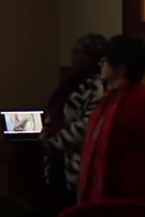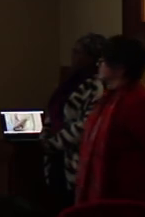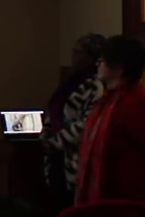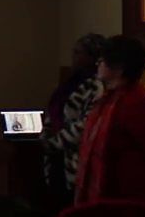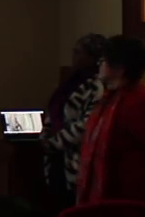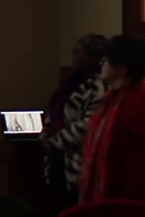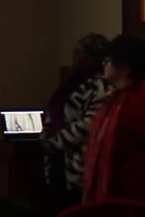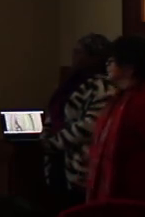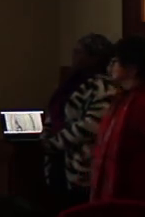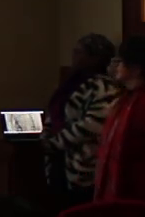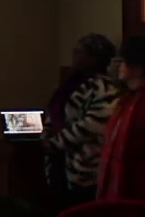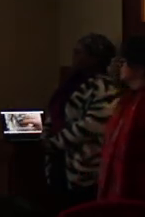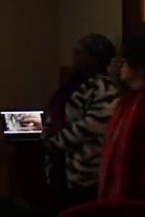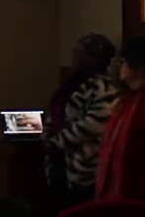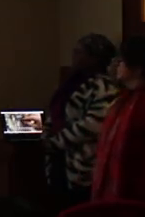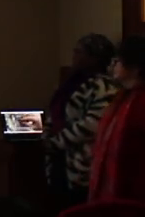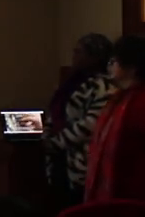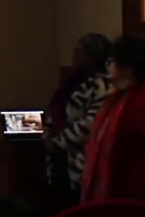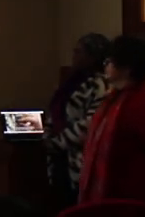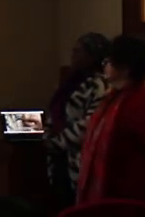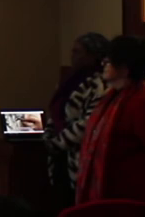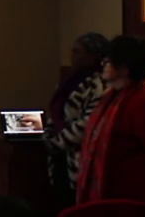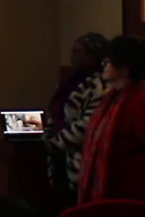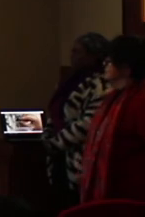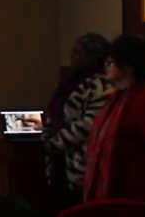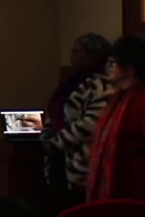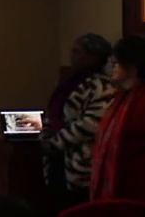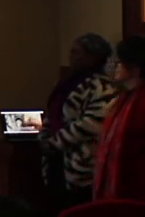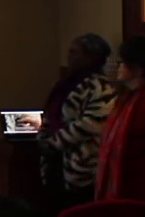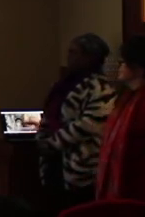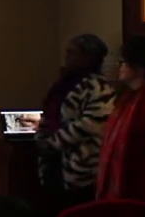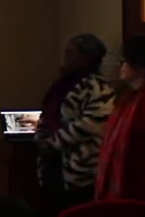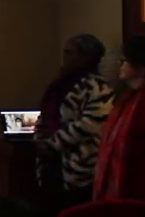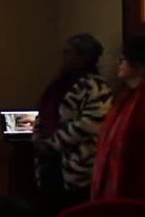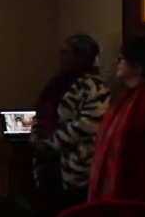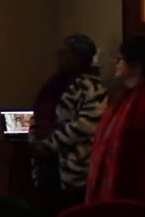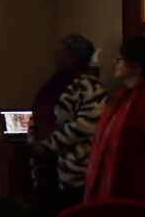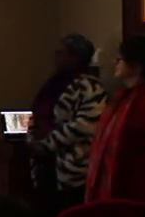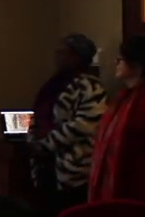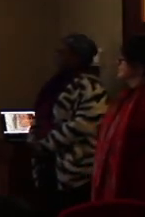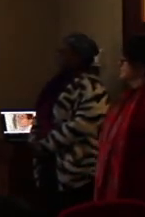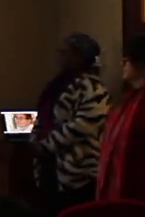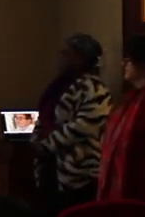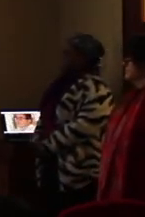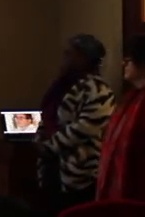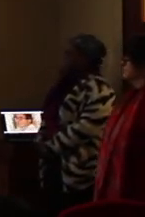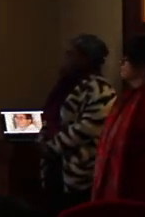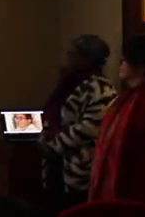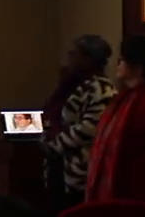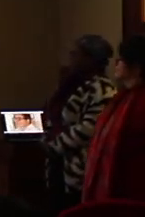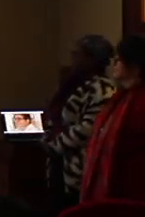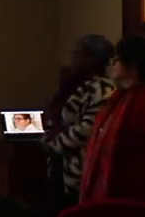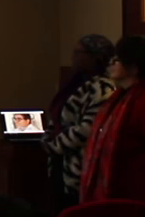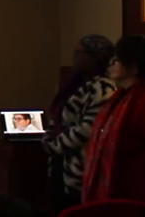un hacedor de objetos. Eso es lo que yo me considero, y es lo que soy, un hacedor de objetos. ¿Qué cosa es un santero sino